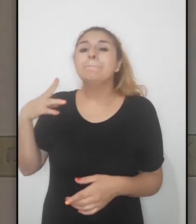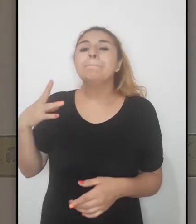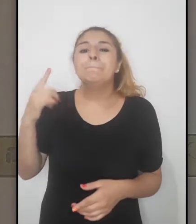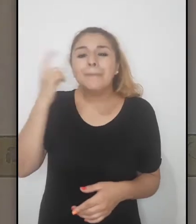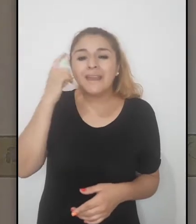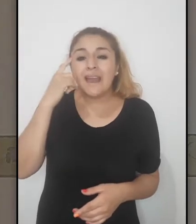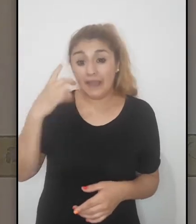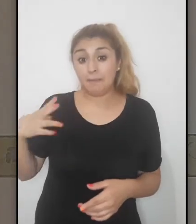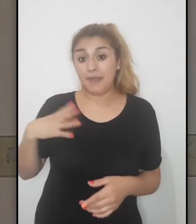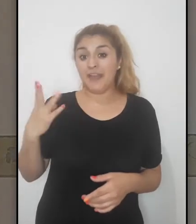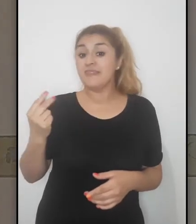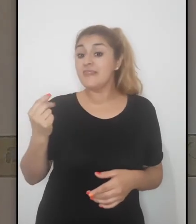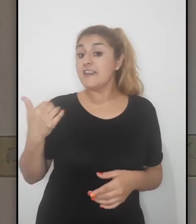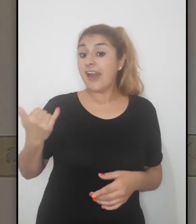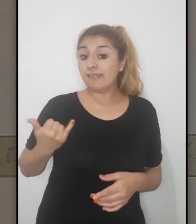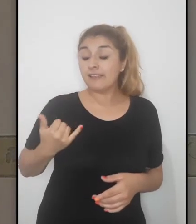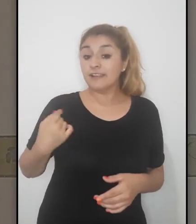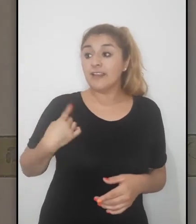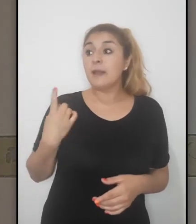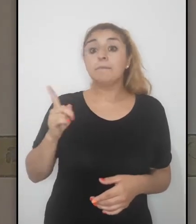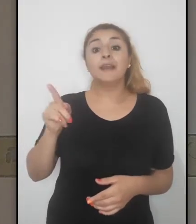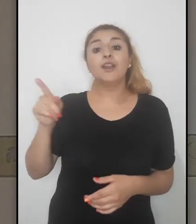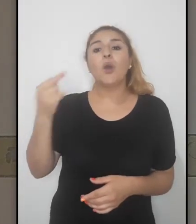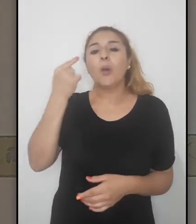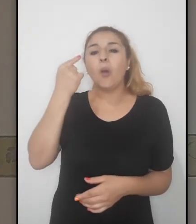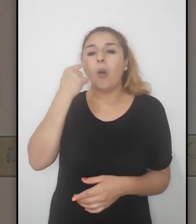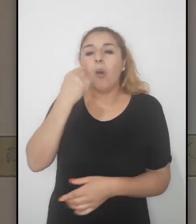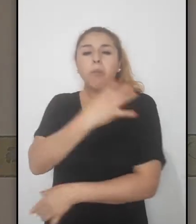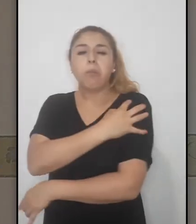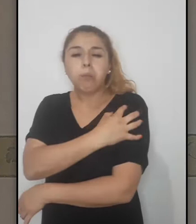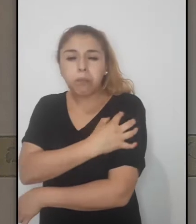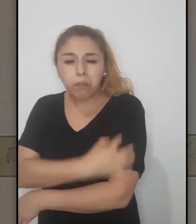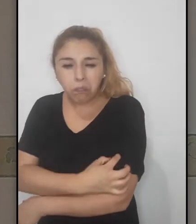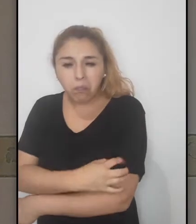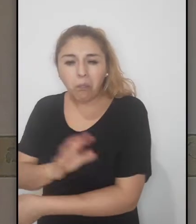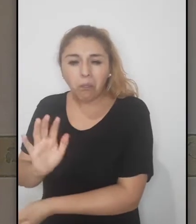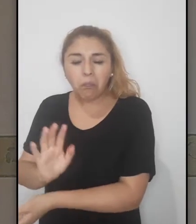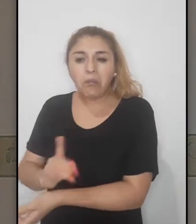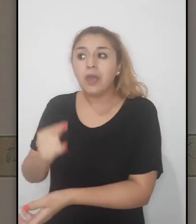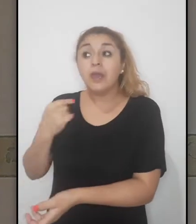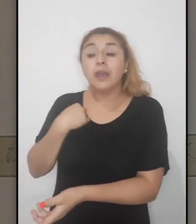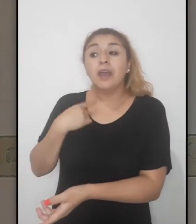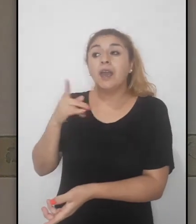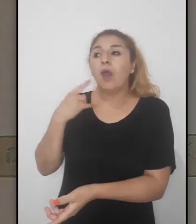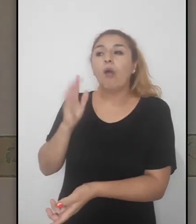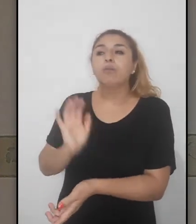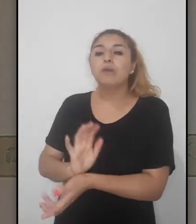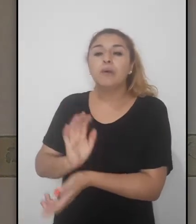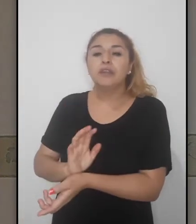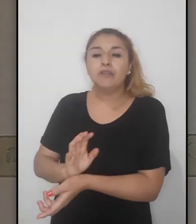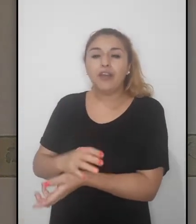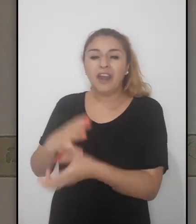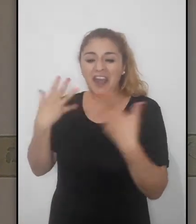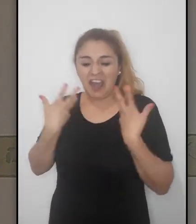pobre ciego desnudo el versículo 18 dice por tanto yo te